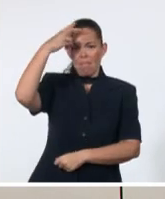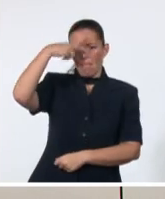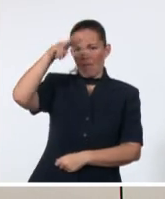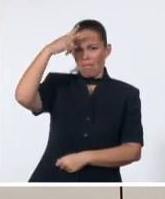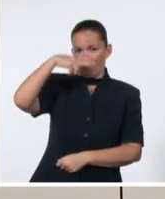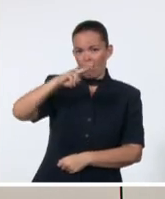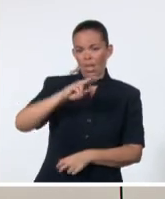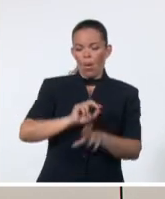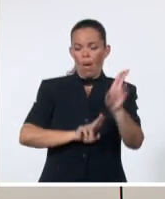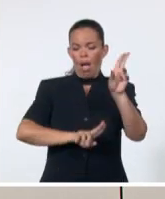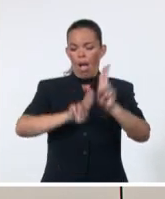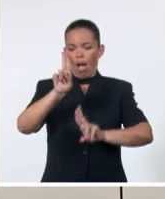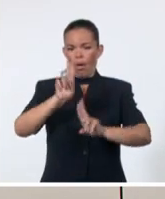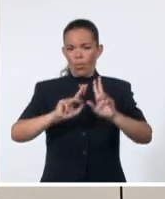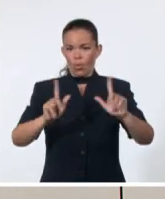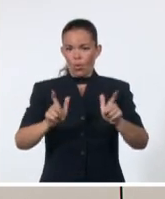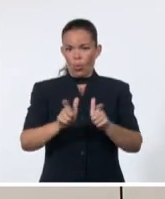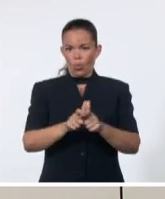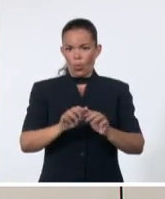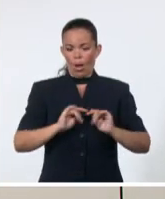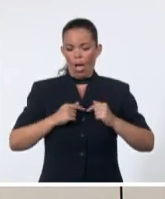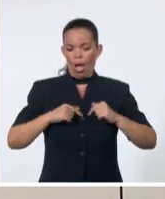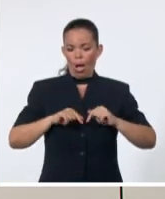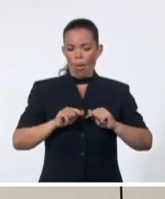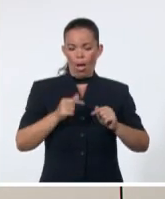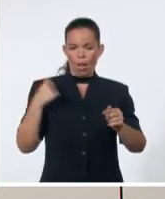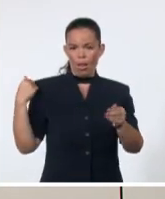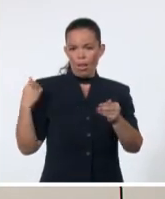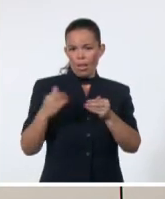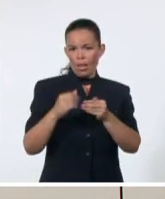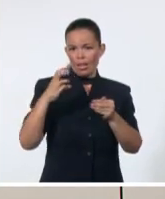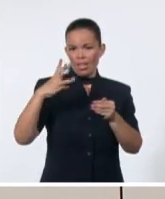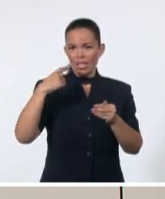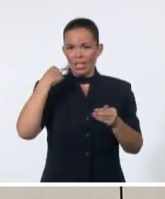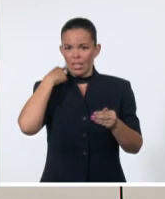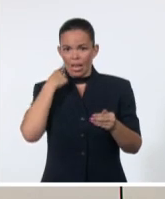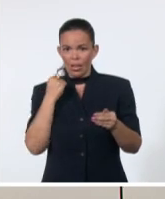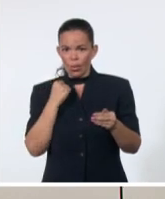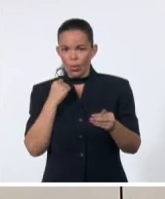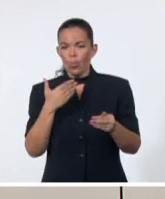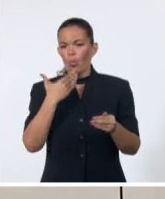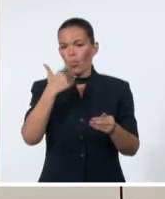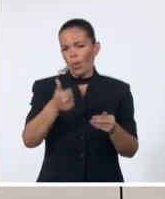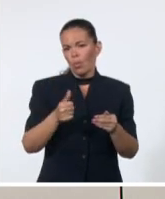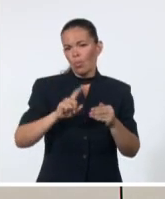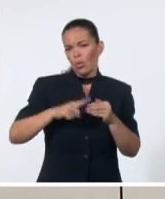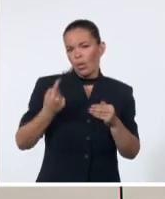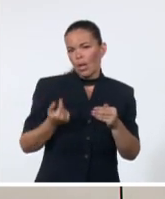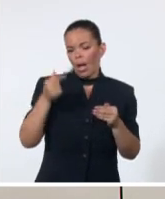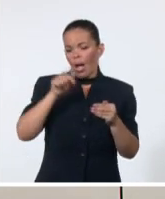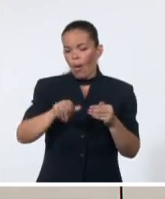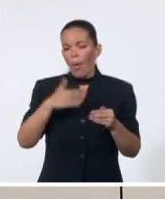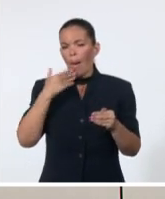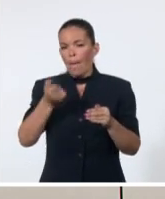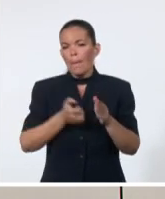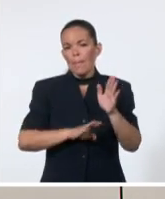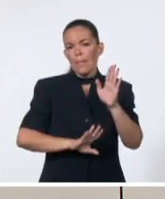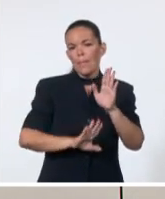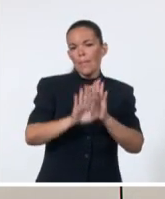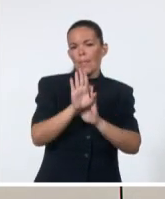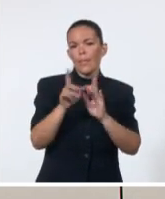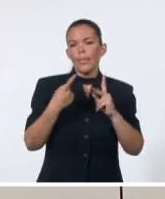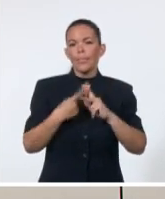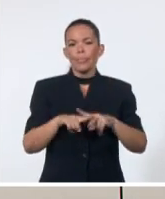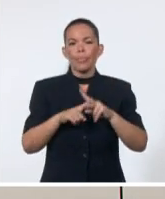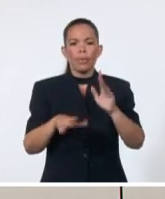Nicolás Maduro en los últimos 3 años y apuntan a la estabilidad interna tras un lustro de guarimbas y crisis económicas.